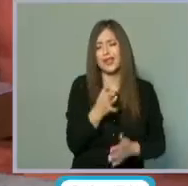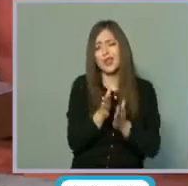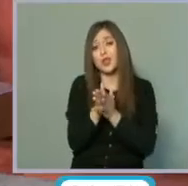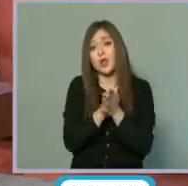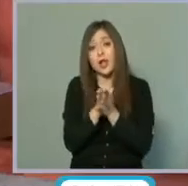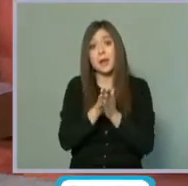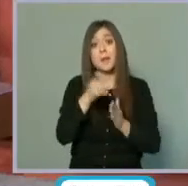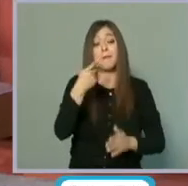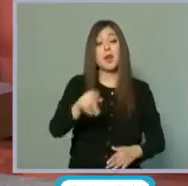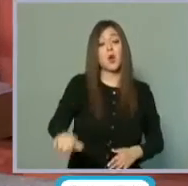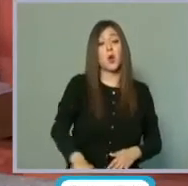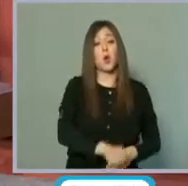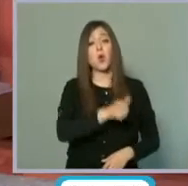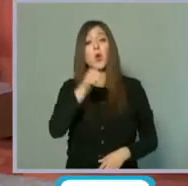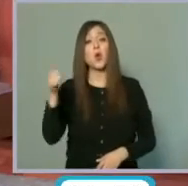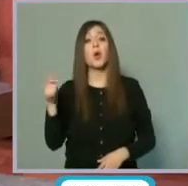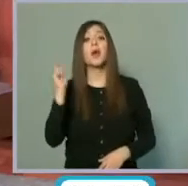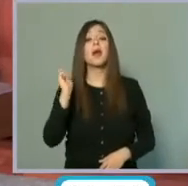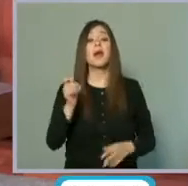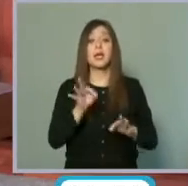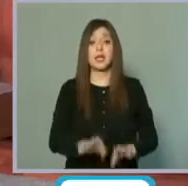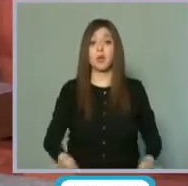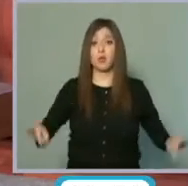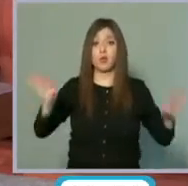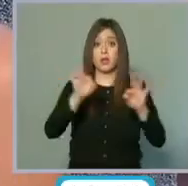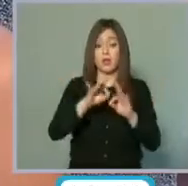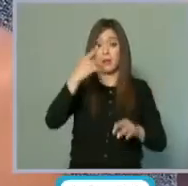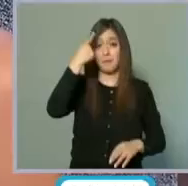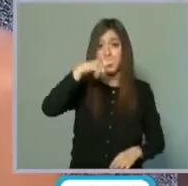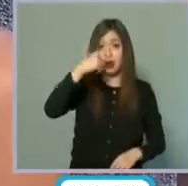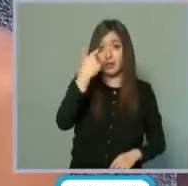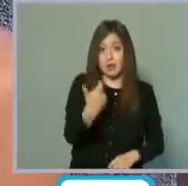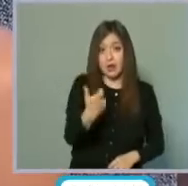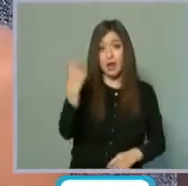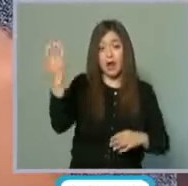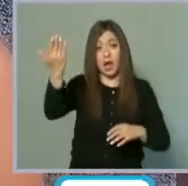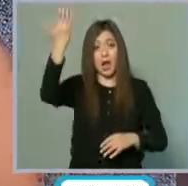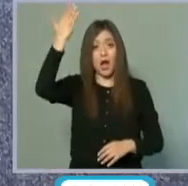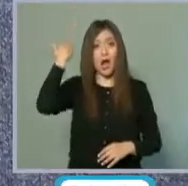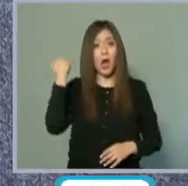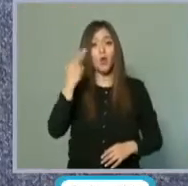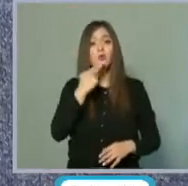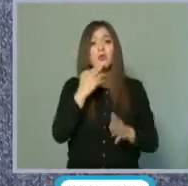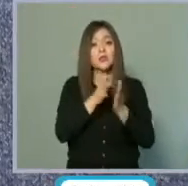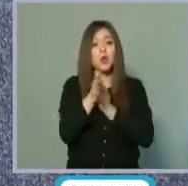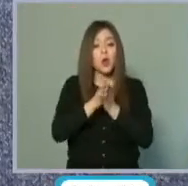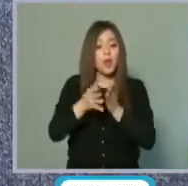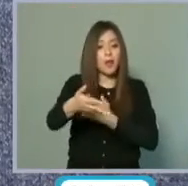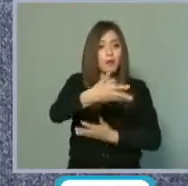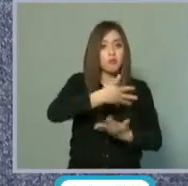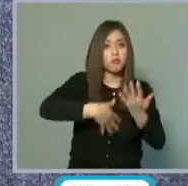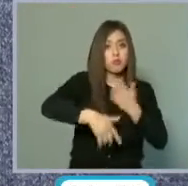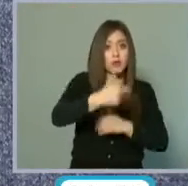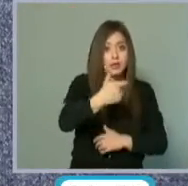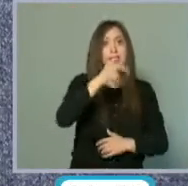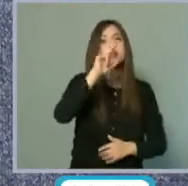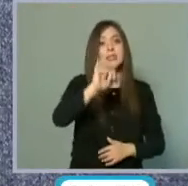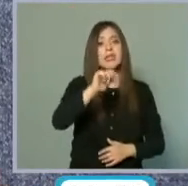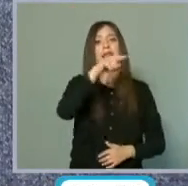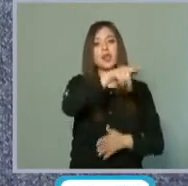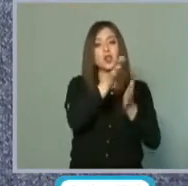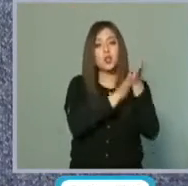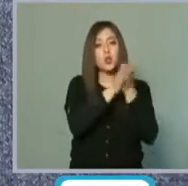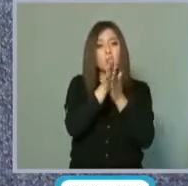momento fue una delicia para los bolsillos de las personas, porque incluso era una moneda, ¿no? Así es, el chocolate en tiempo de los aztecas